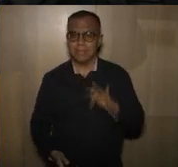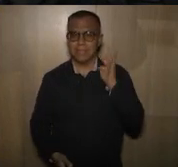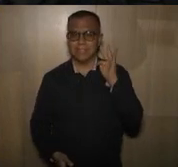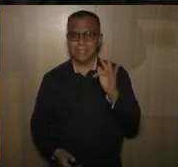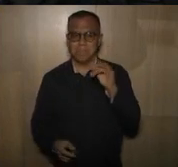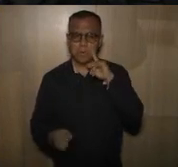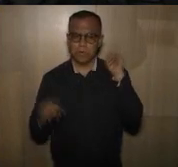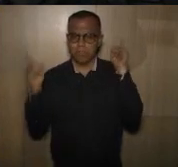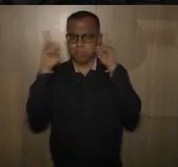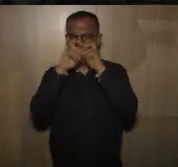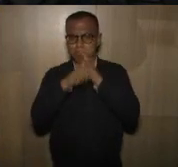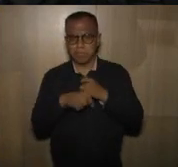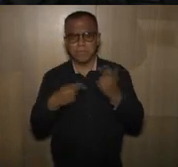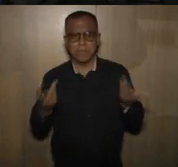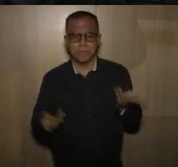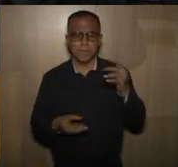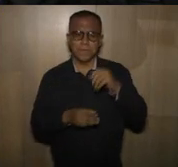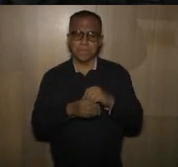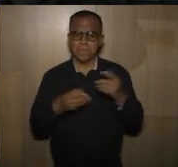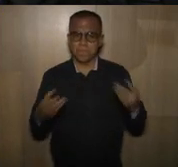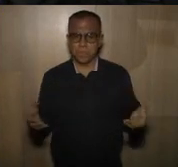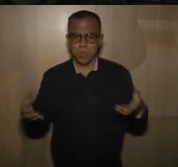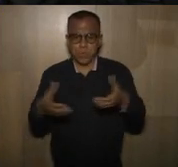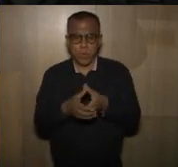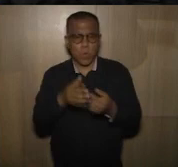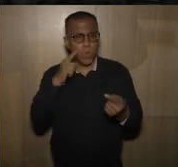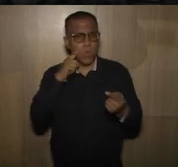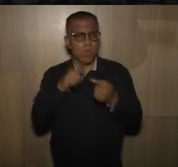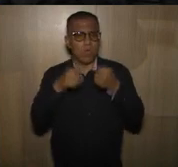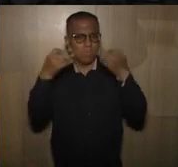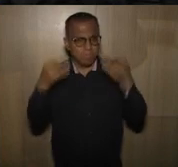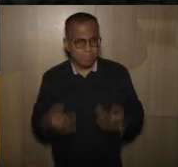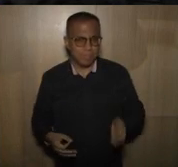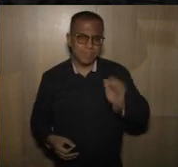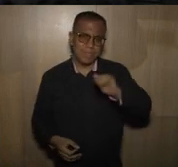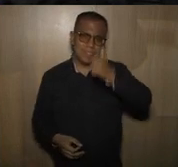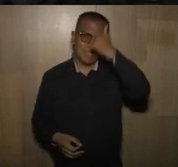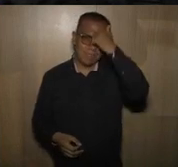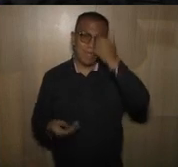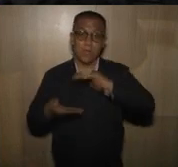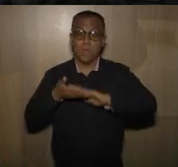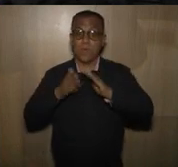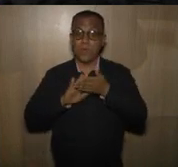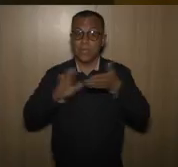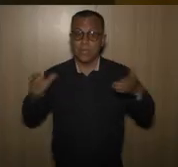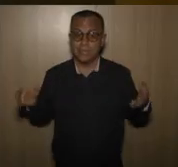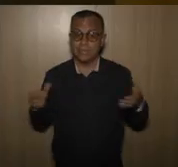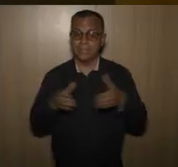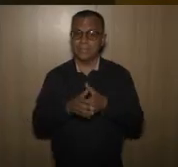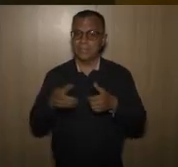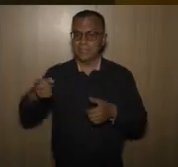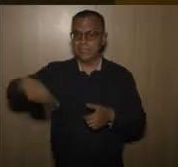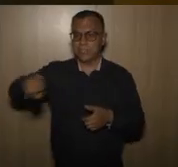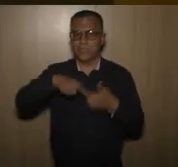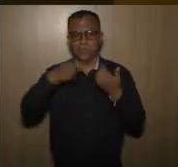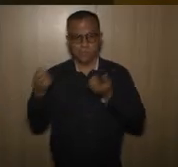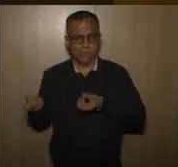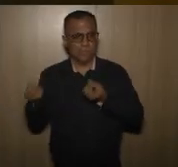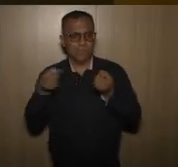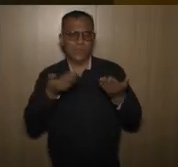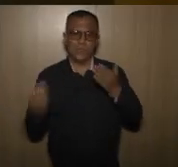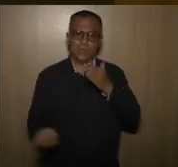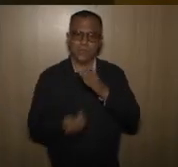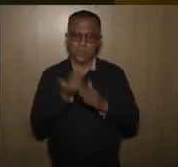las reflexiones que se hacen? ¿Cuál sería en forma de palabra clave que le entreguemos a la comunidad esa que usted expresa del nuevo